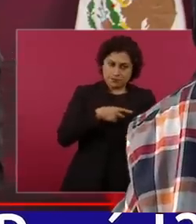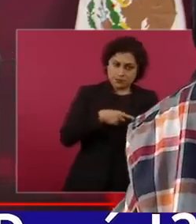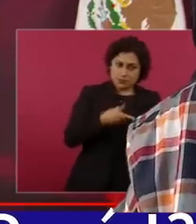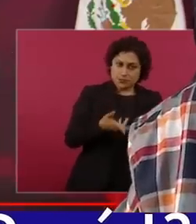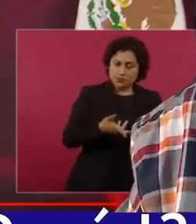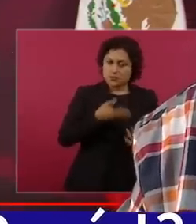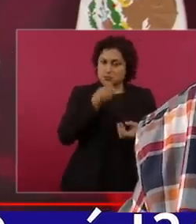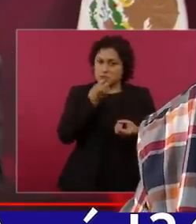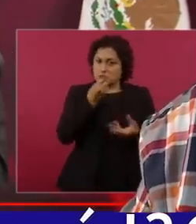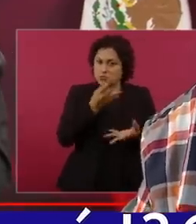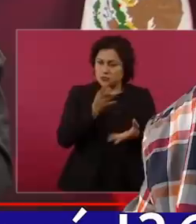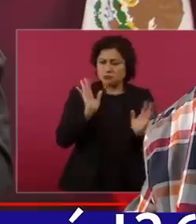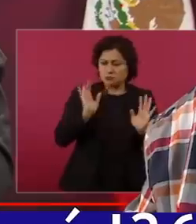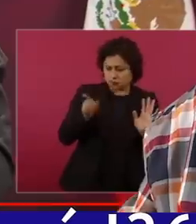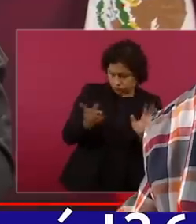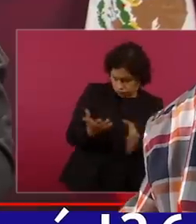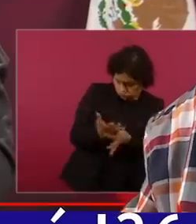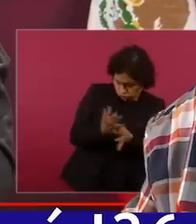Autolimitarme.